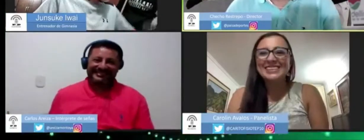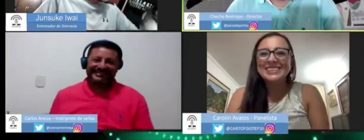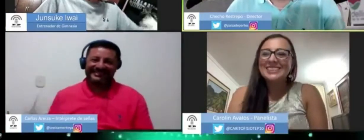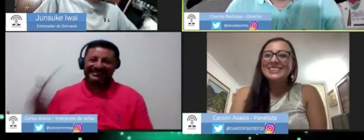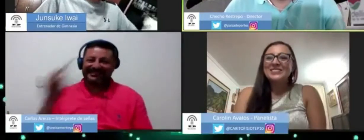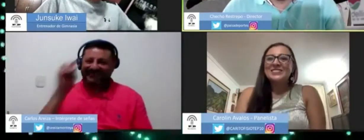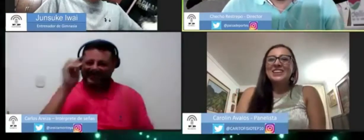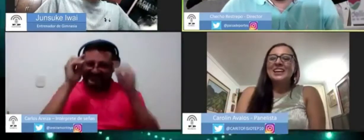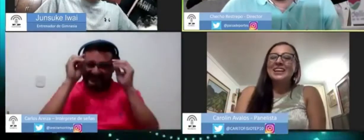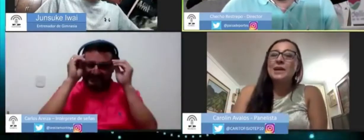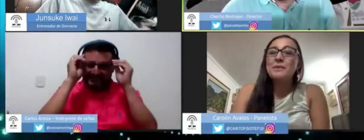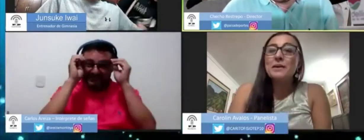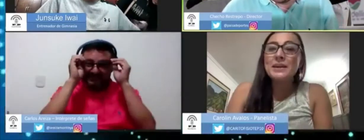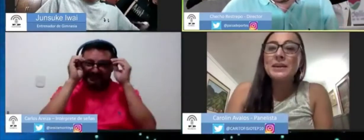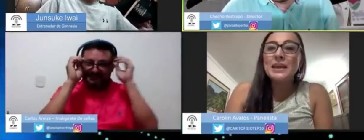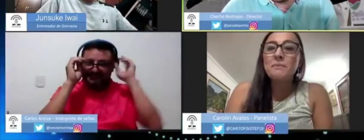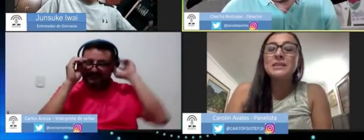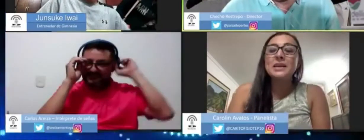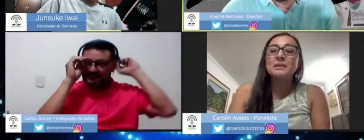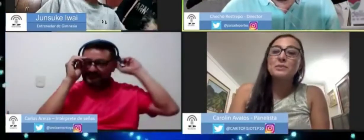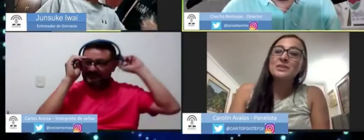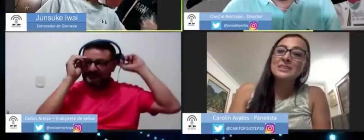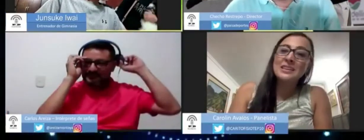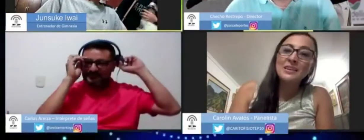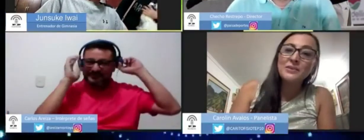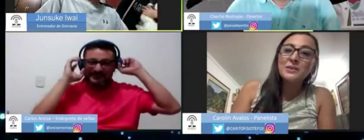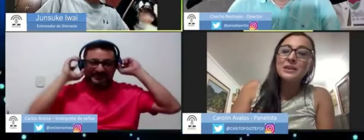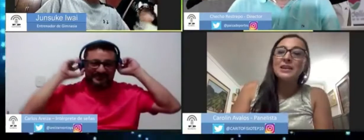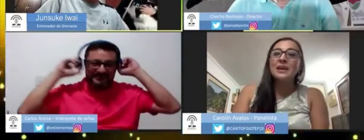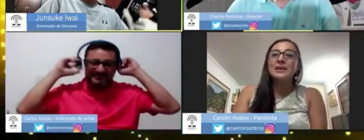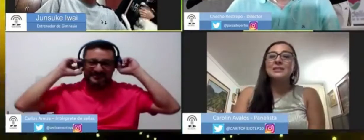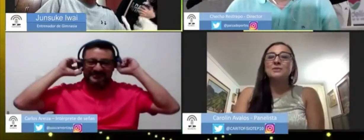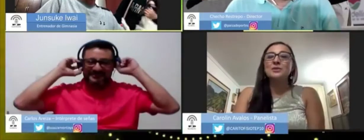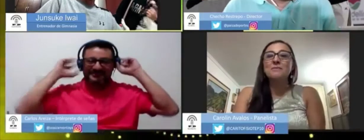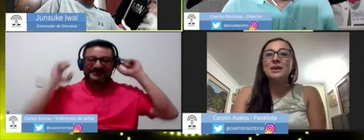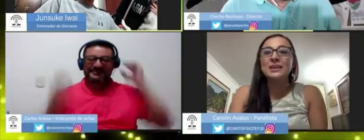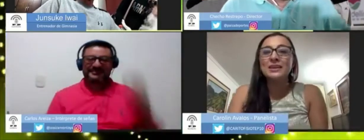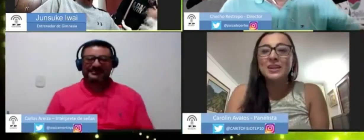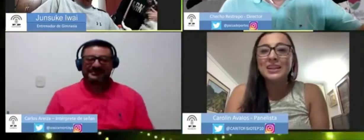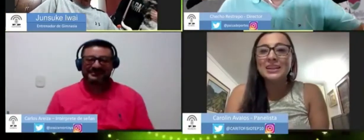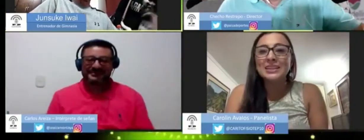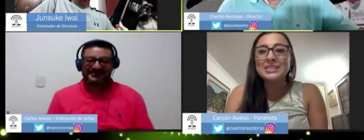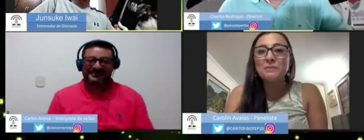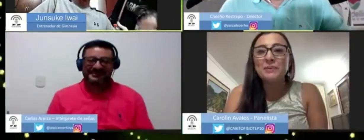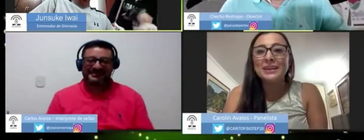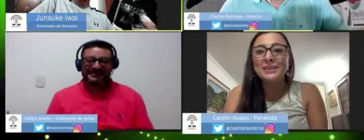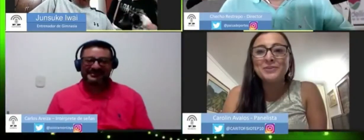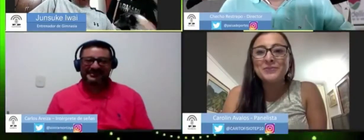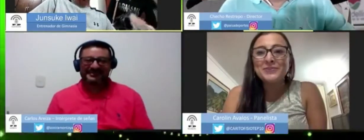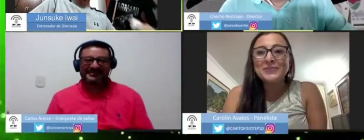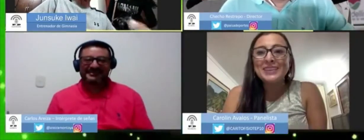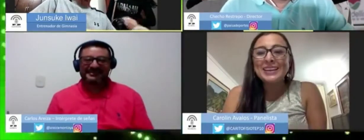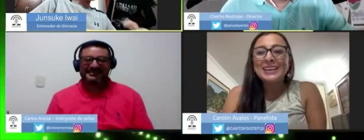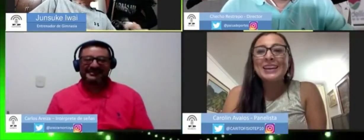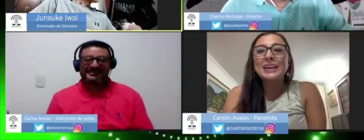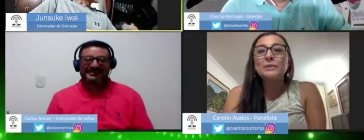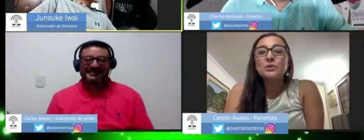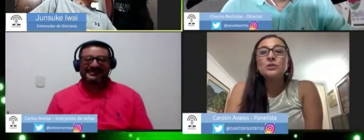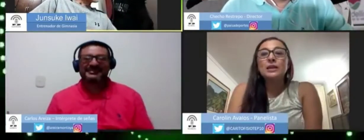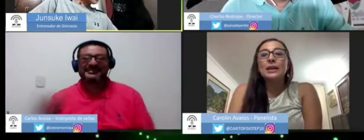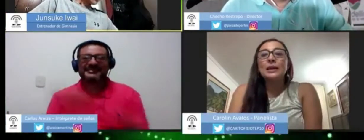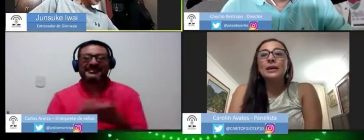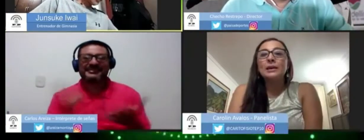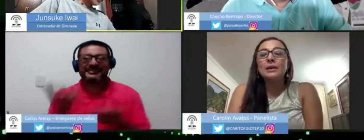duda. Bueno, no, estamos en vivo. Deportes Live TV, te estamos invadiendo acá la casa, pero